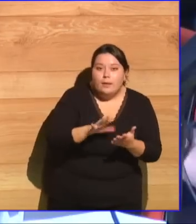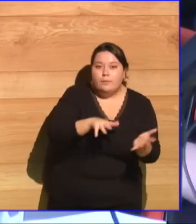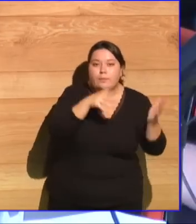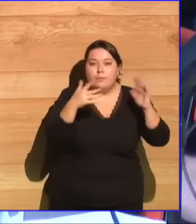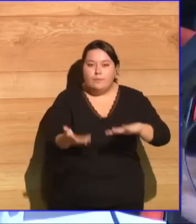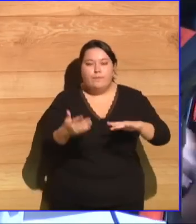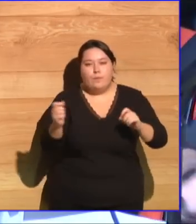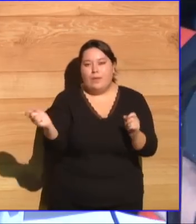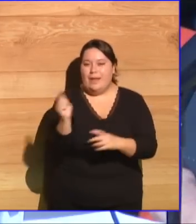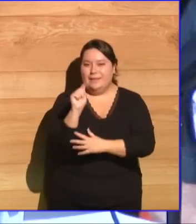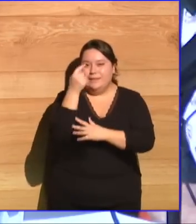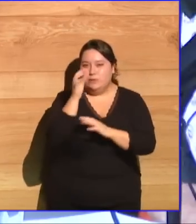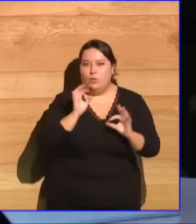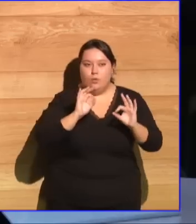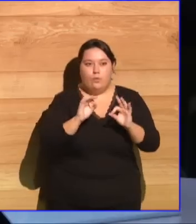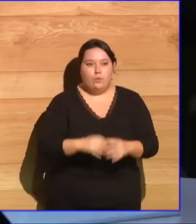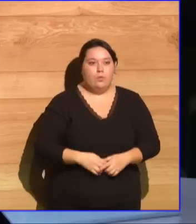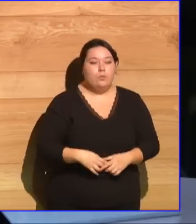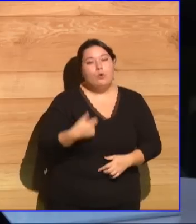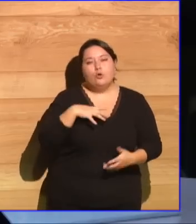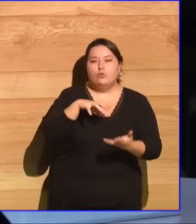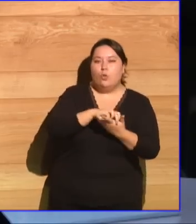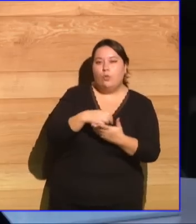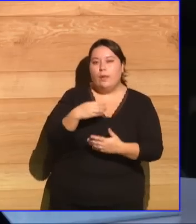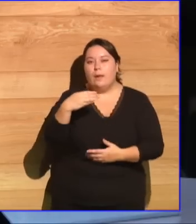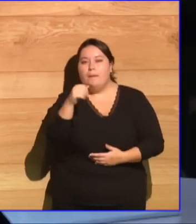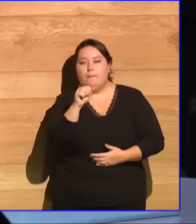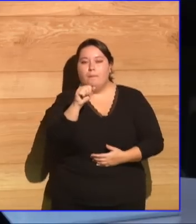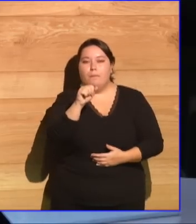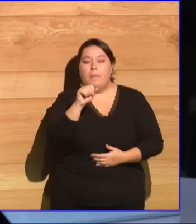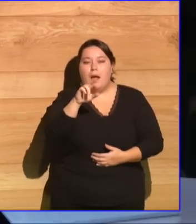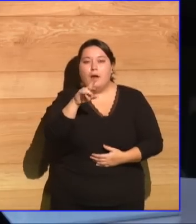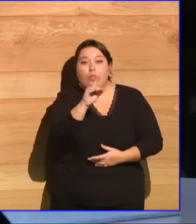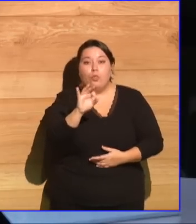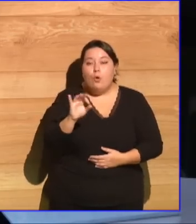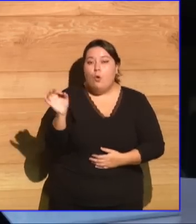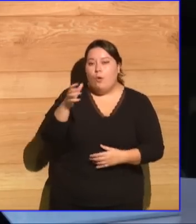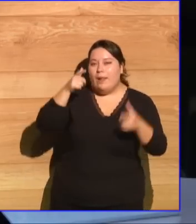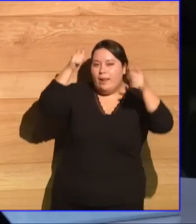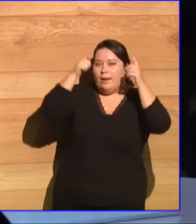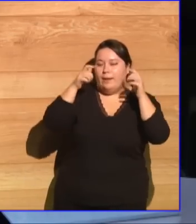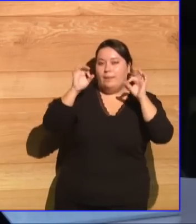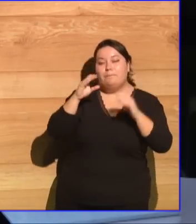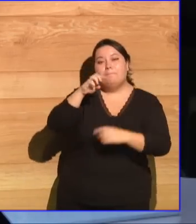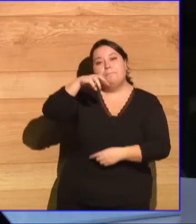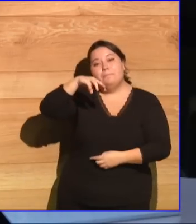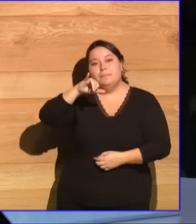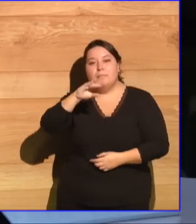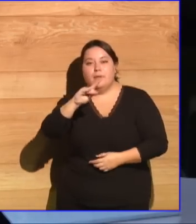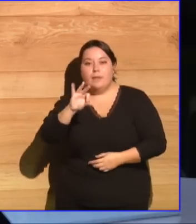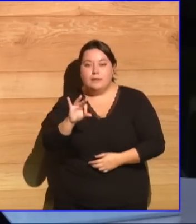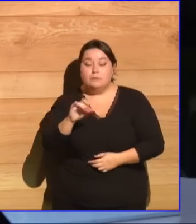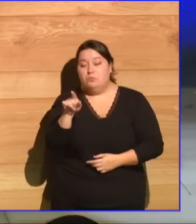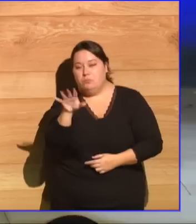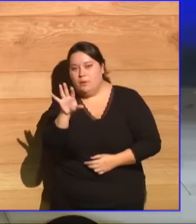un blockbuster. Dudé. Para mí no sabía si era el bardo de Aponeivon o el rey Midas de Hollywood. No sabía si- Y al final elegí la